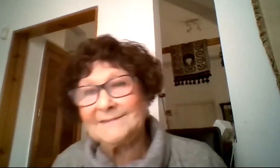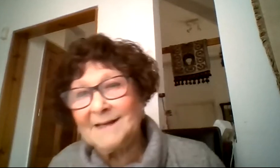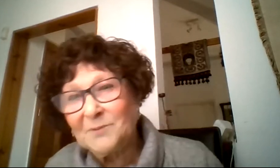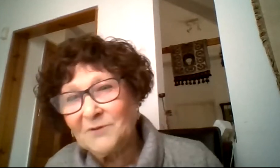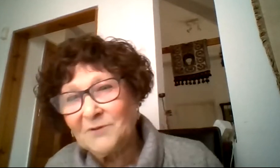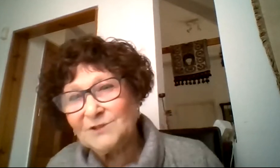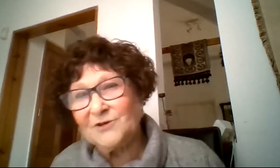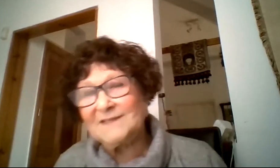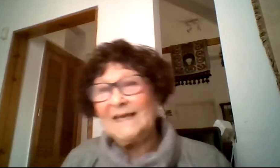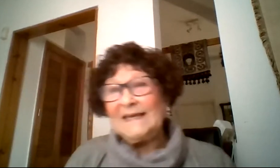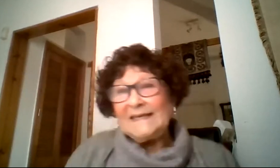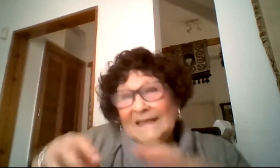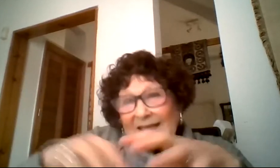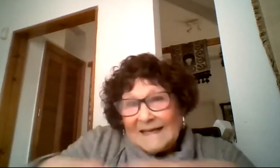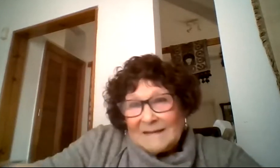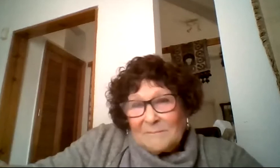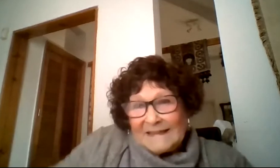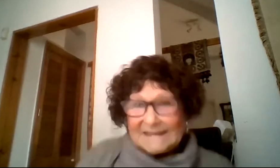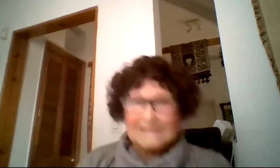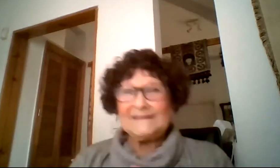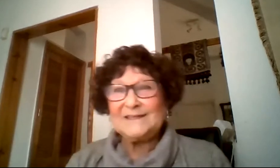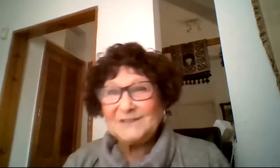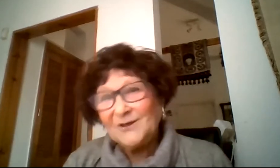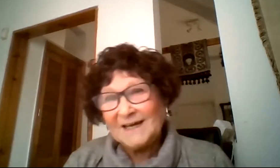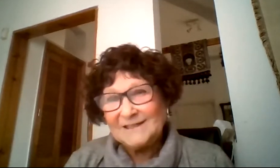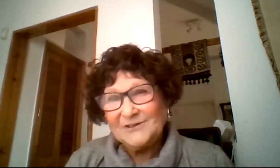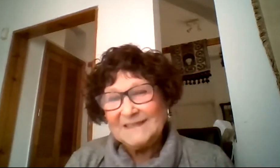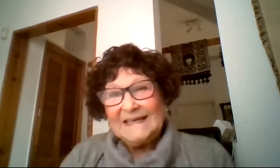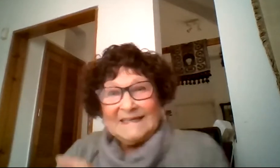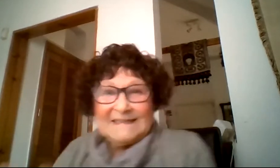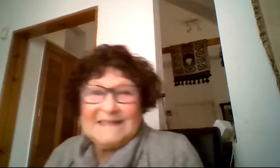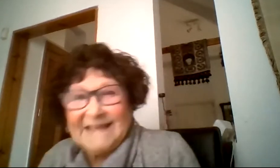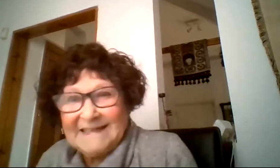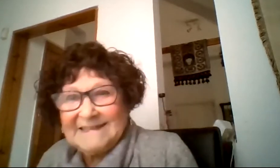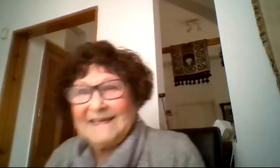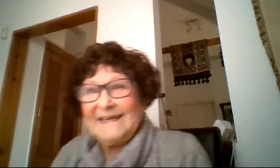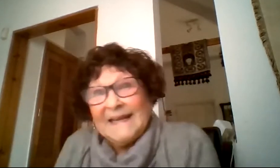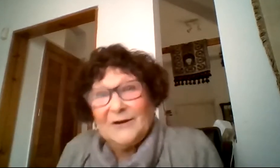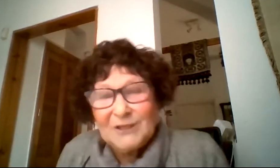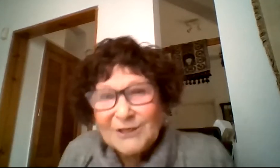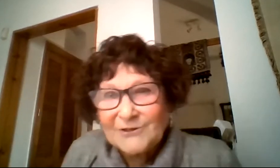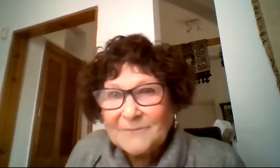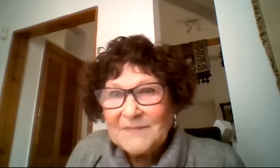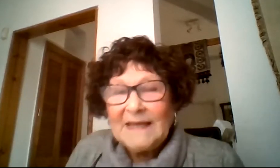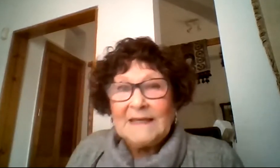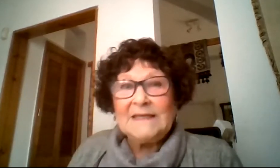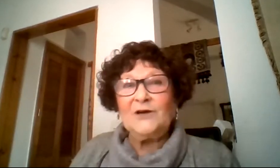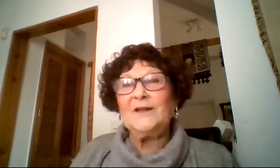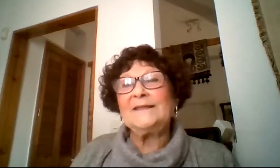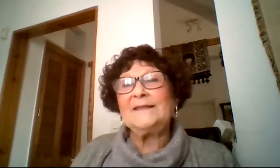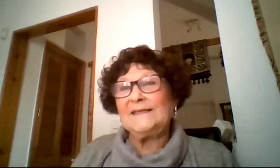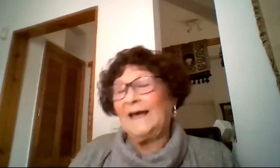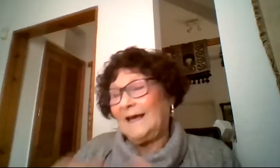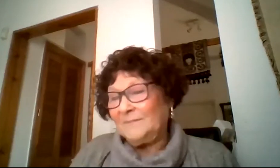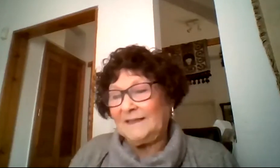de la sala de profesores y meterse dentro de esos cartones y sentarse en el colchón. Y yo